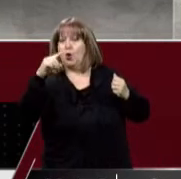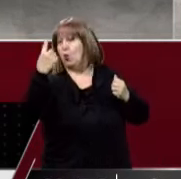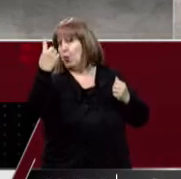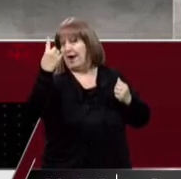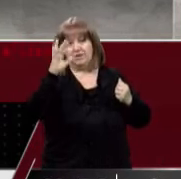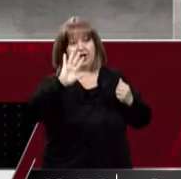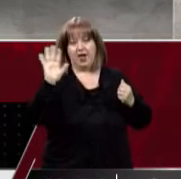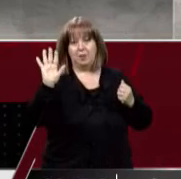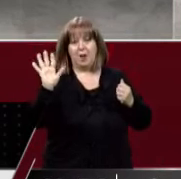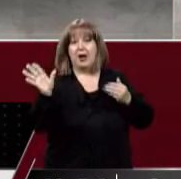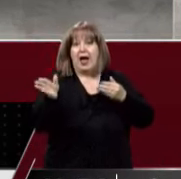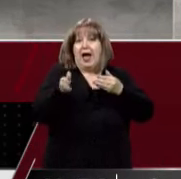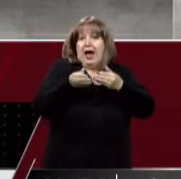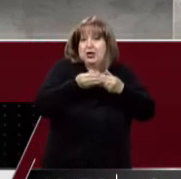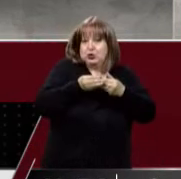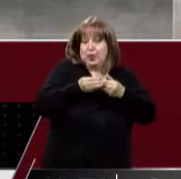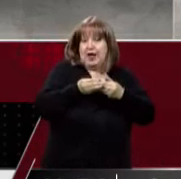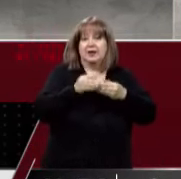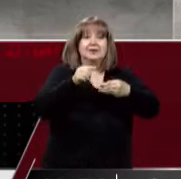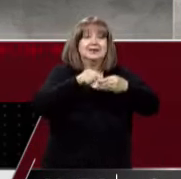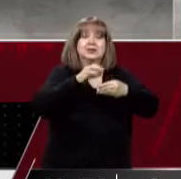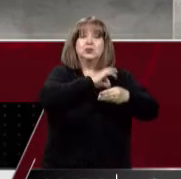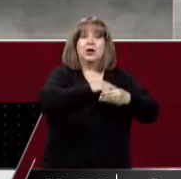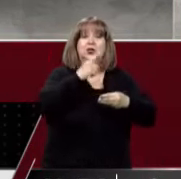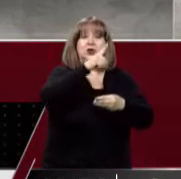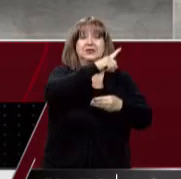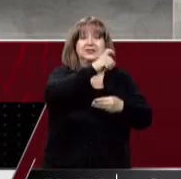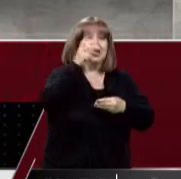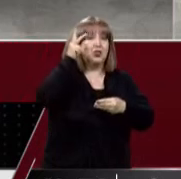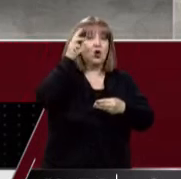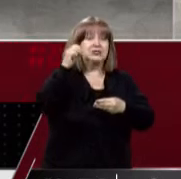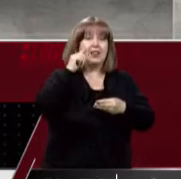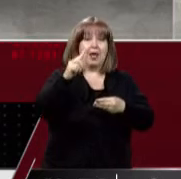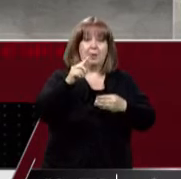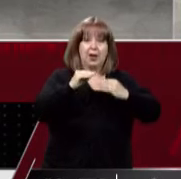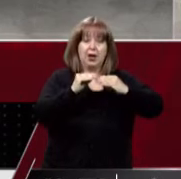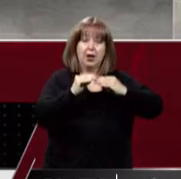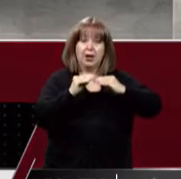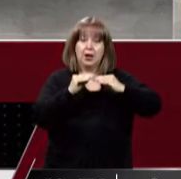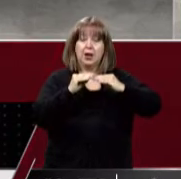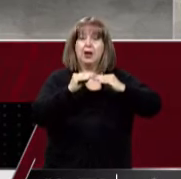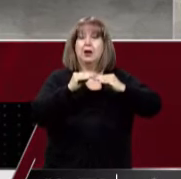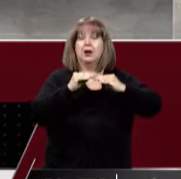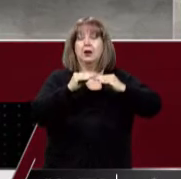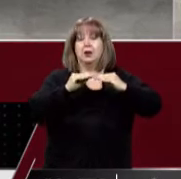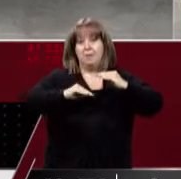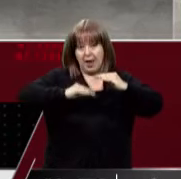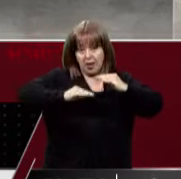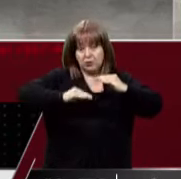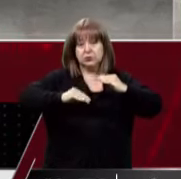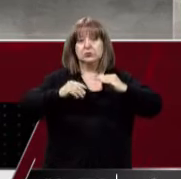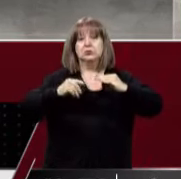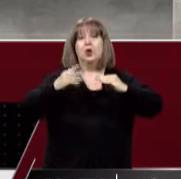para suplementar salarios de hasta 180 mil pesos. Exactamente. Esto quiere decir que si cobras hasta 180 mil